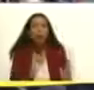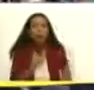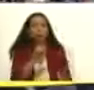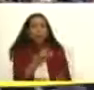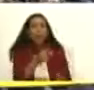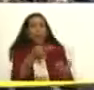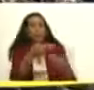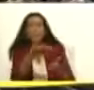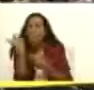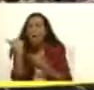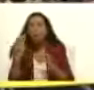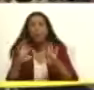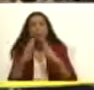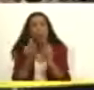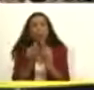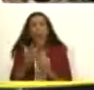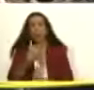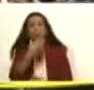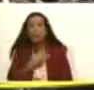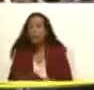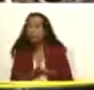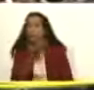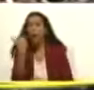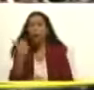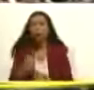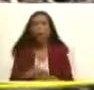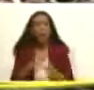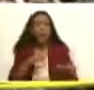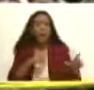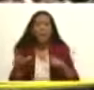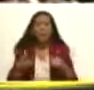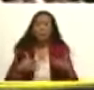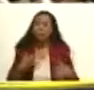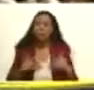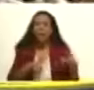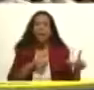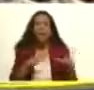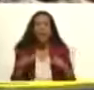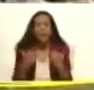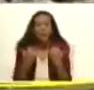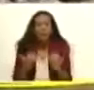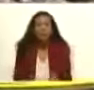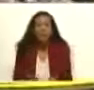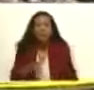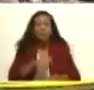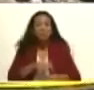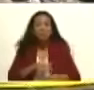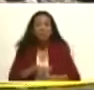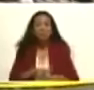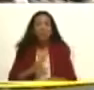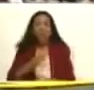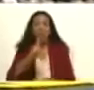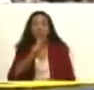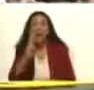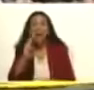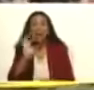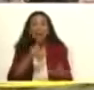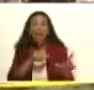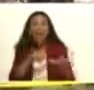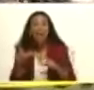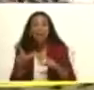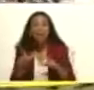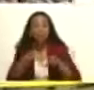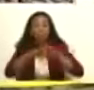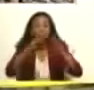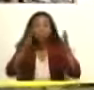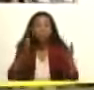y vamos en familia el domingo 3 de diciembre. Activados y activadas desde ya. Los CLAP deben tener su